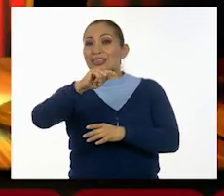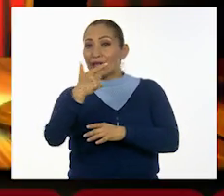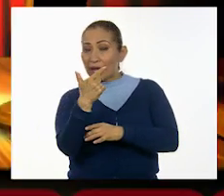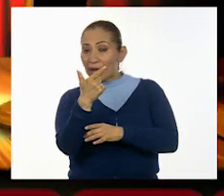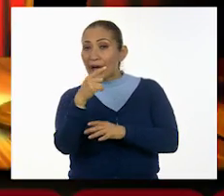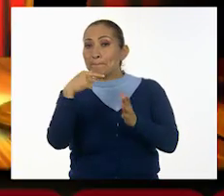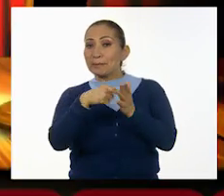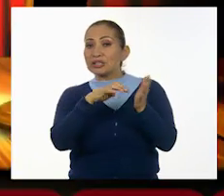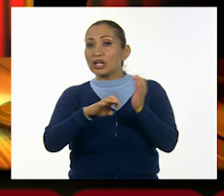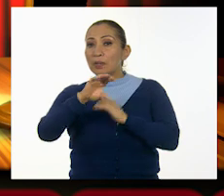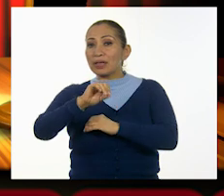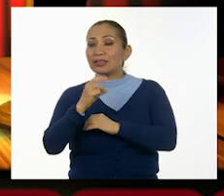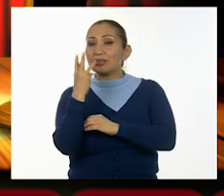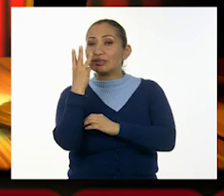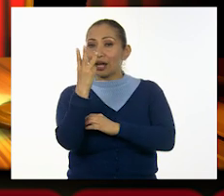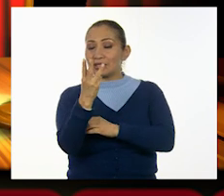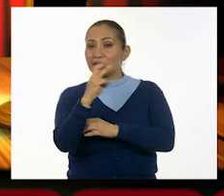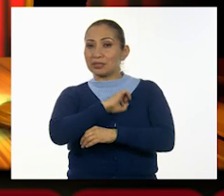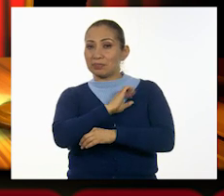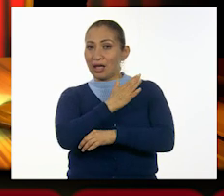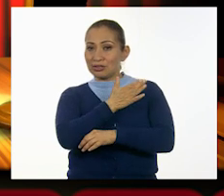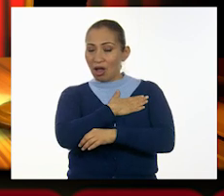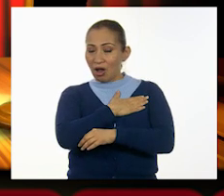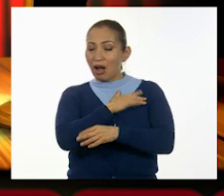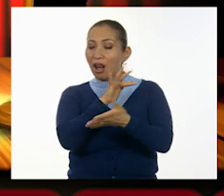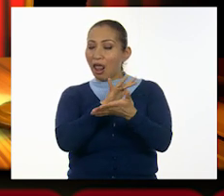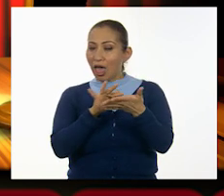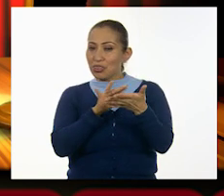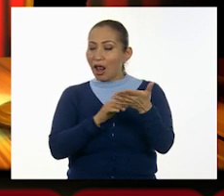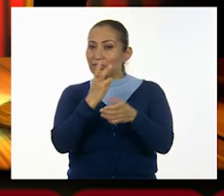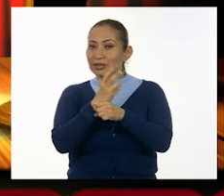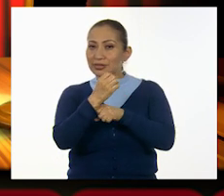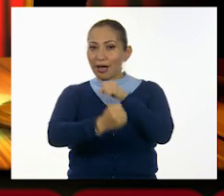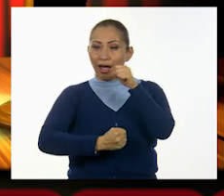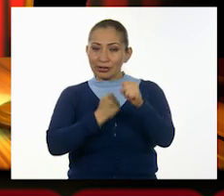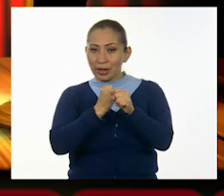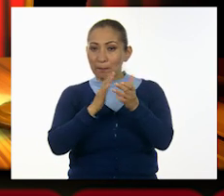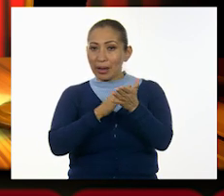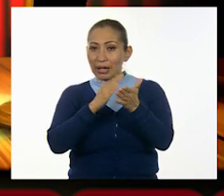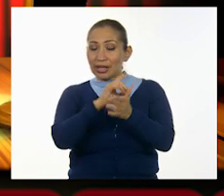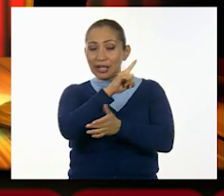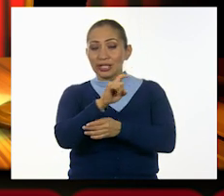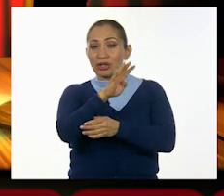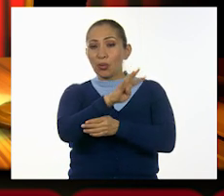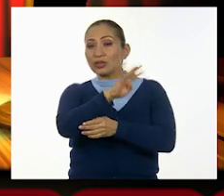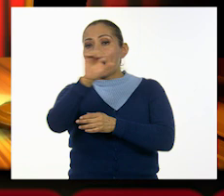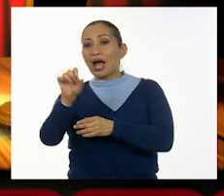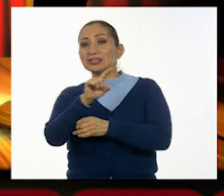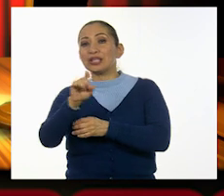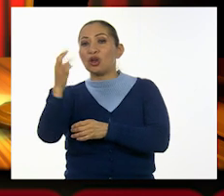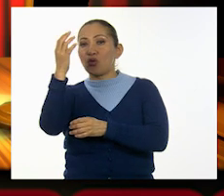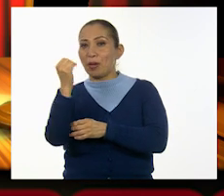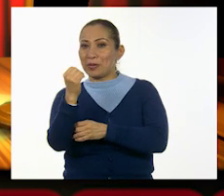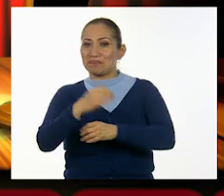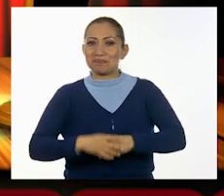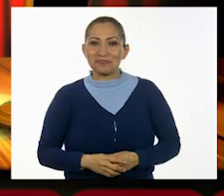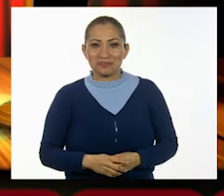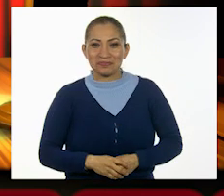Gratuitos, 1993, español, lecturas tercer grado, páginas de la 104 a la 109.